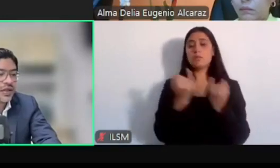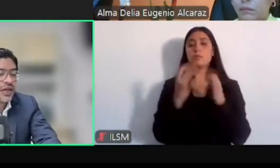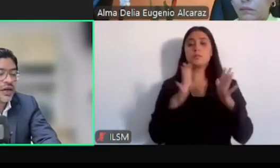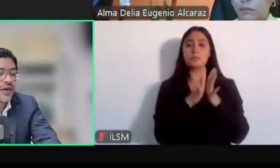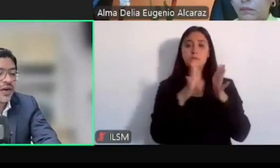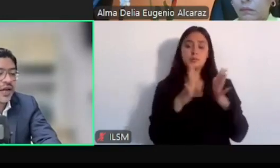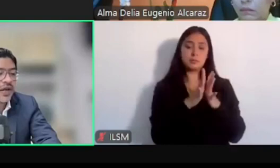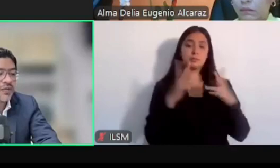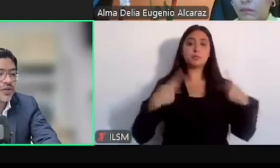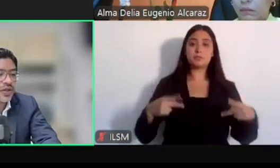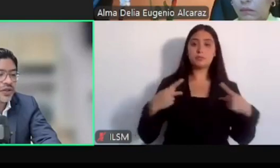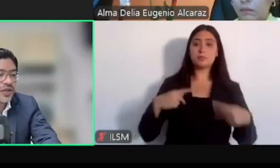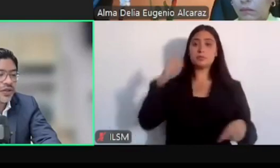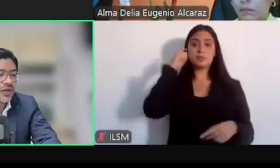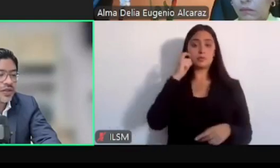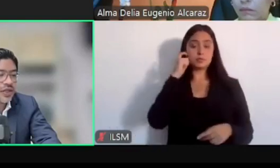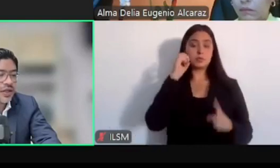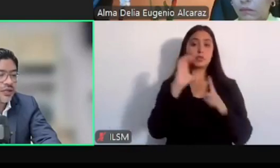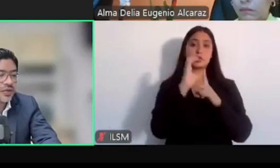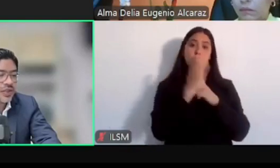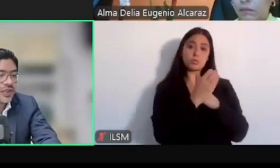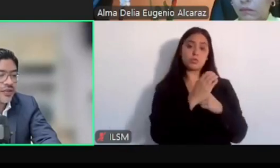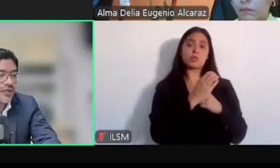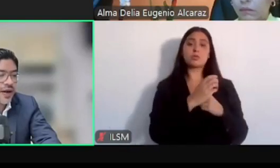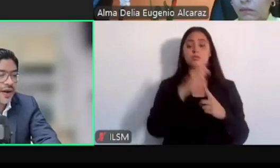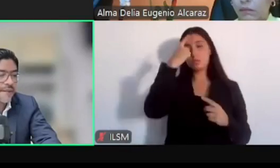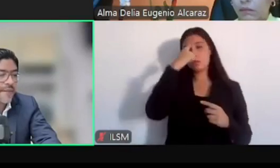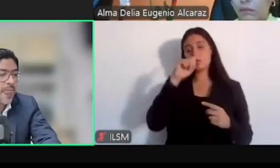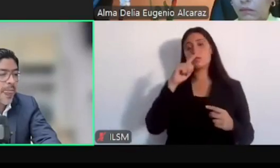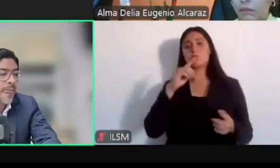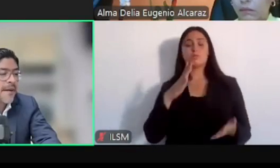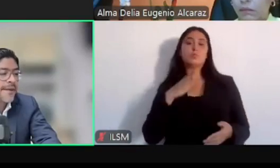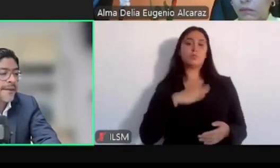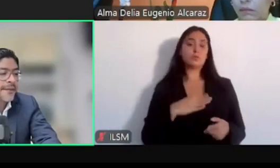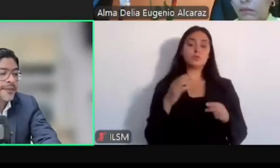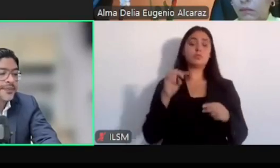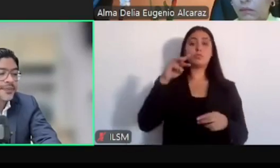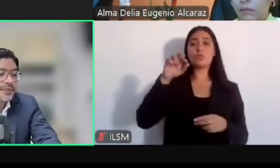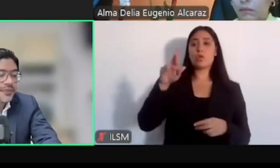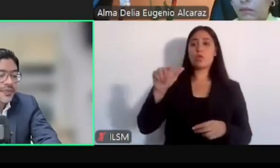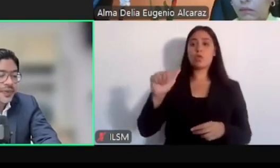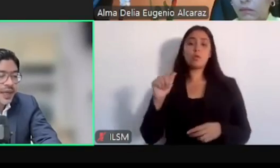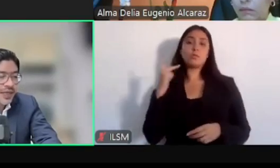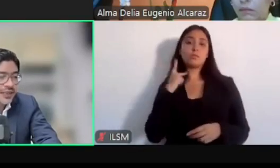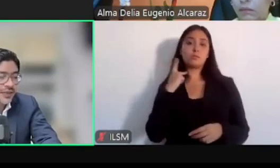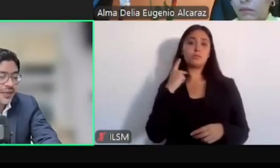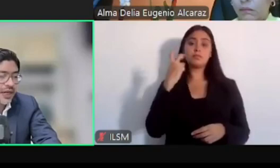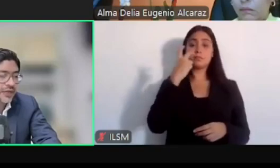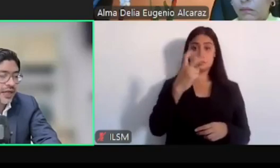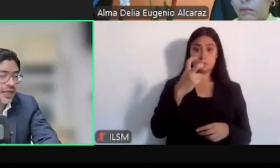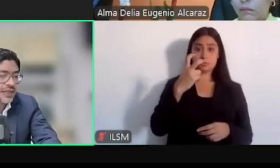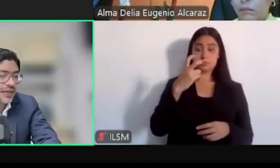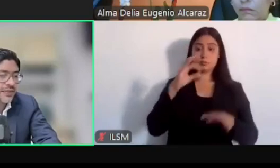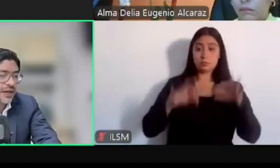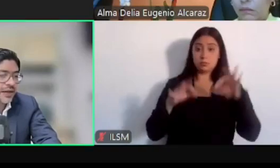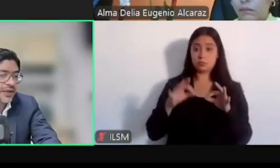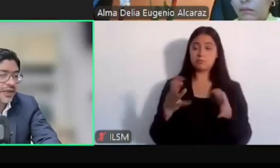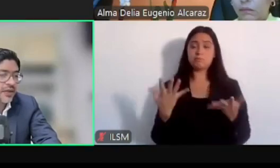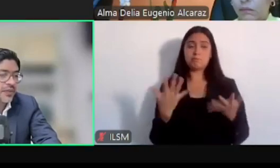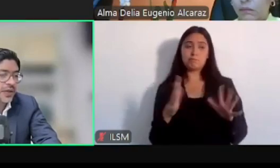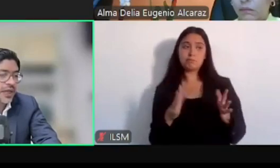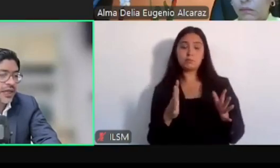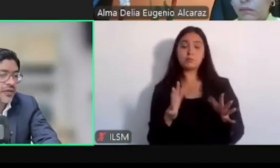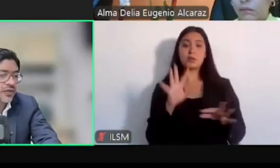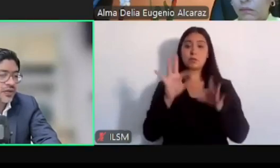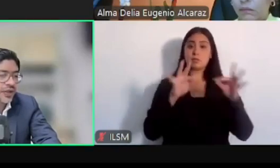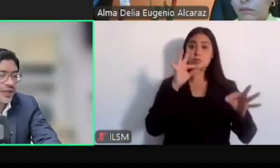del Estado de Guerrero y la Comisión Nacional de honestidad y Justicia de morena este tribunal electoral estima tener por